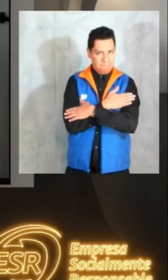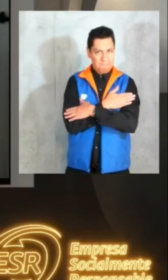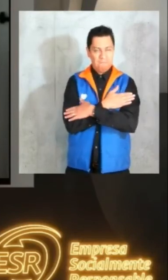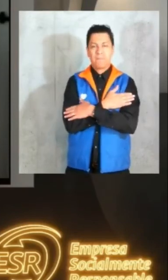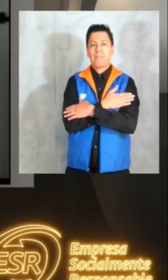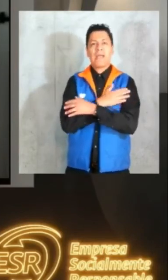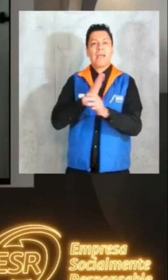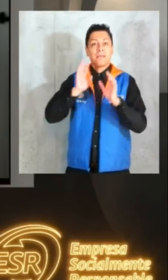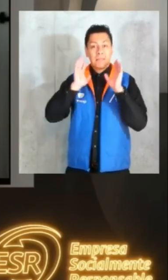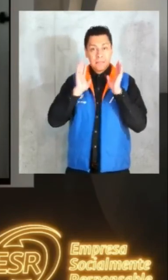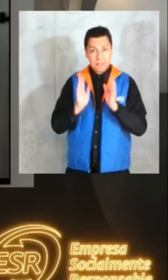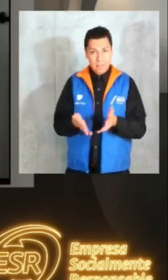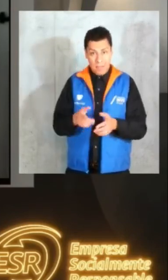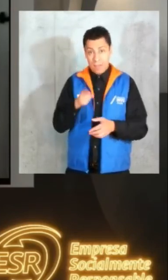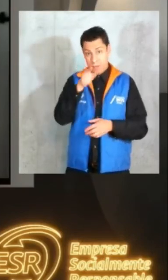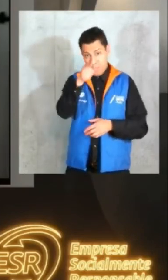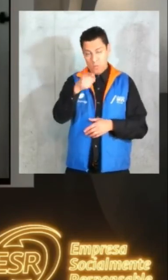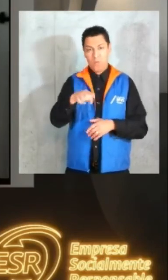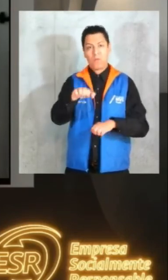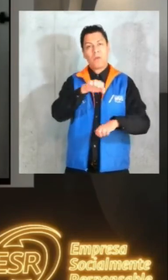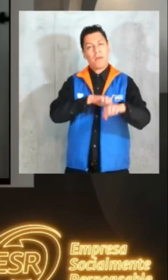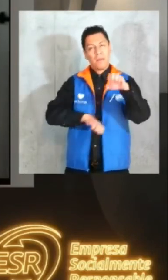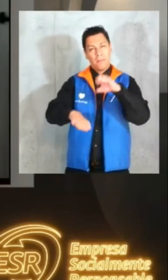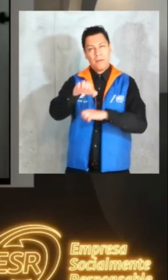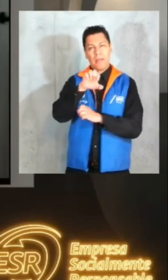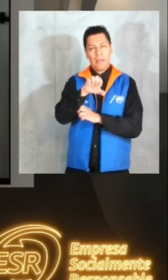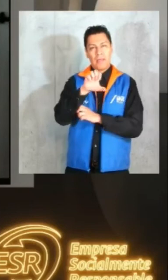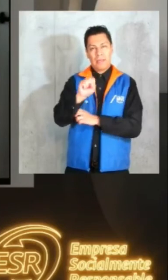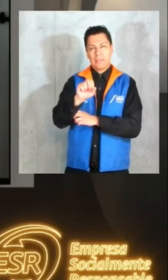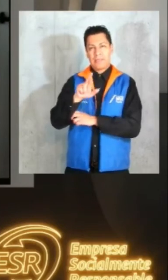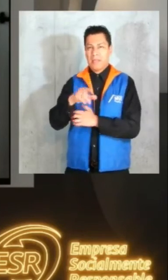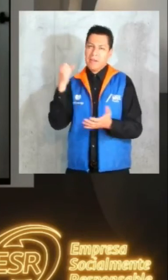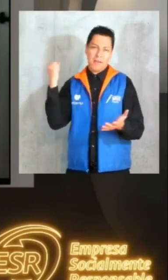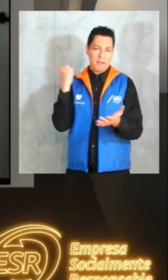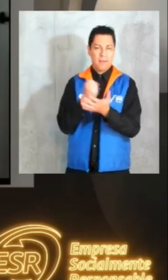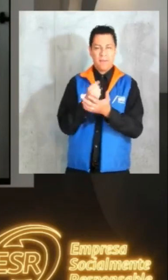distintivo de empresa socialmente responsable.